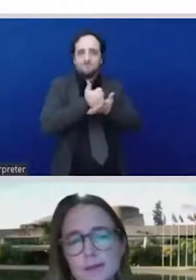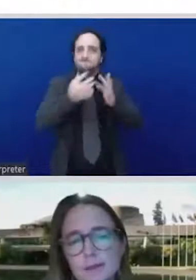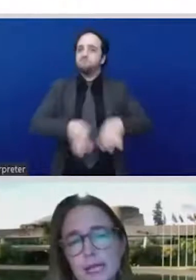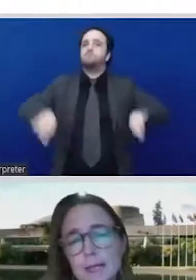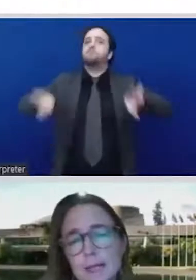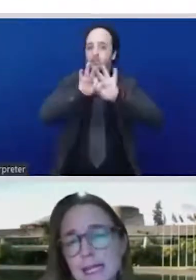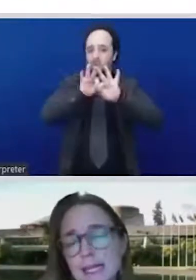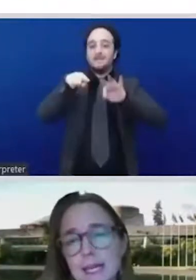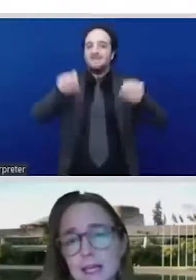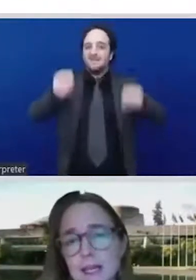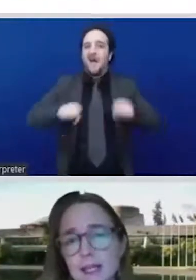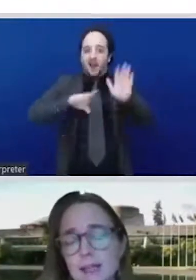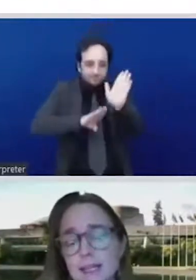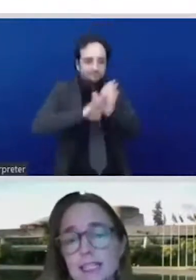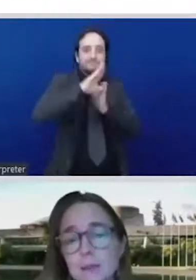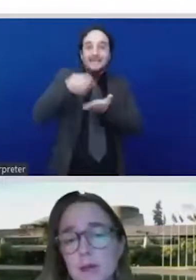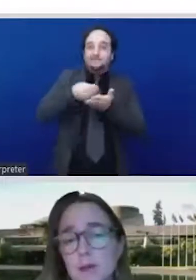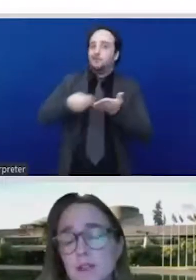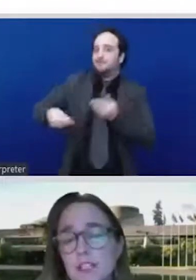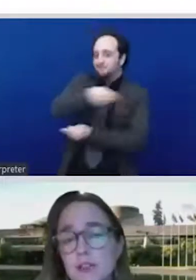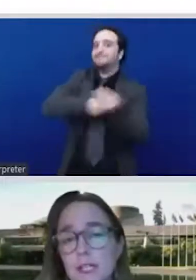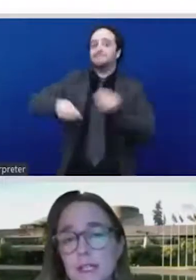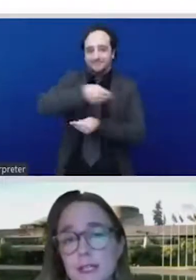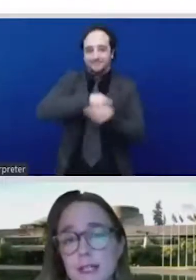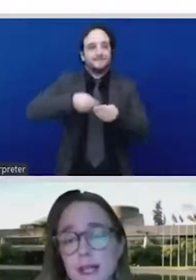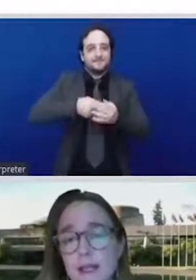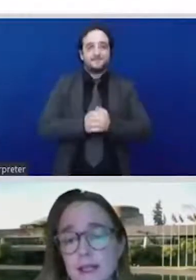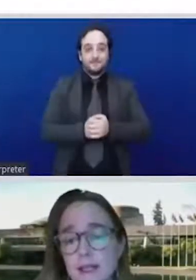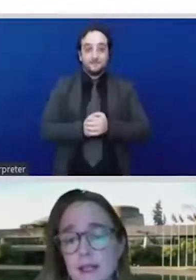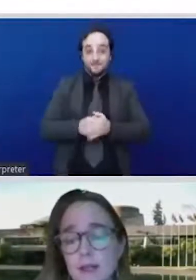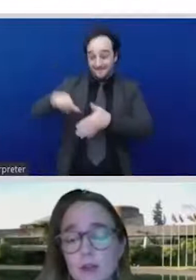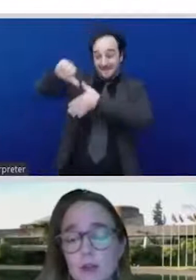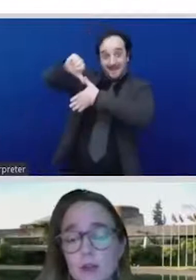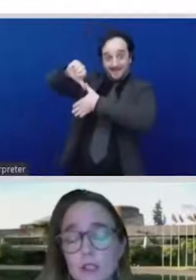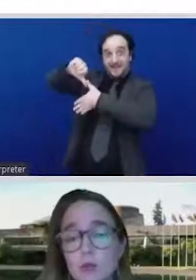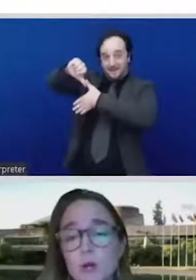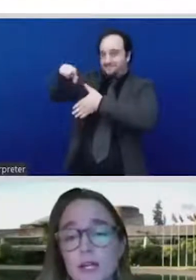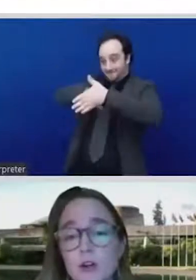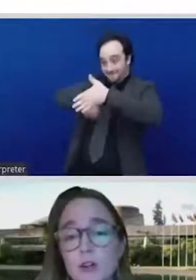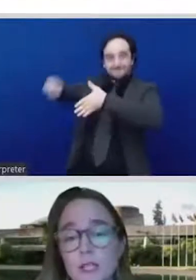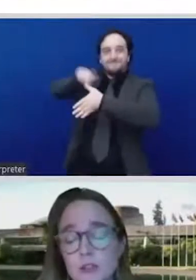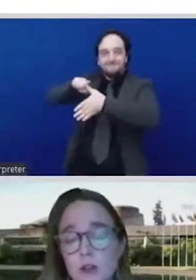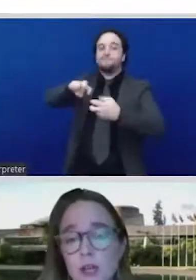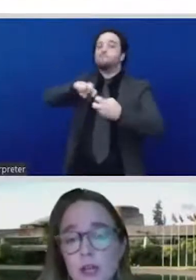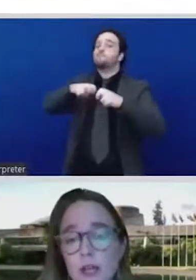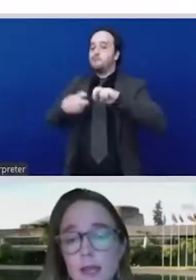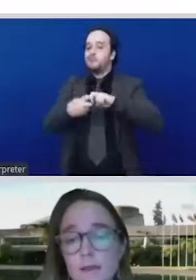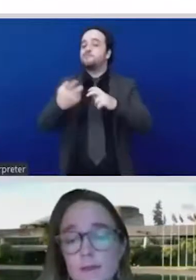En América Latina, desde la CEPA, nuestras reflexiones en realidad nos sitúan en este contexto